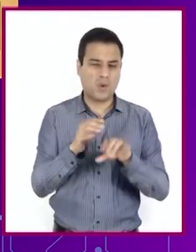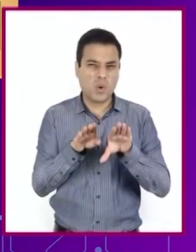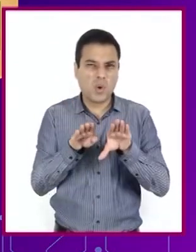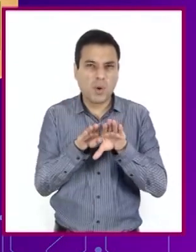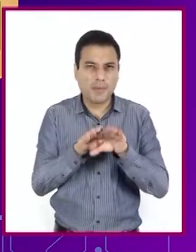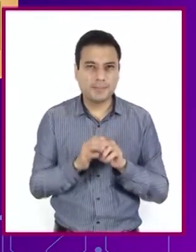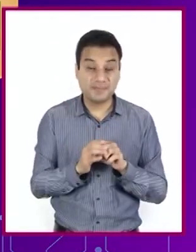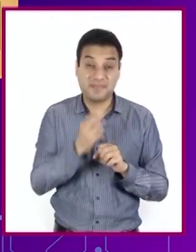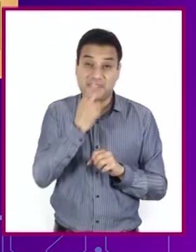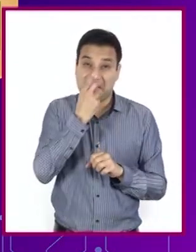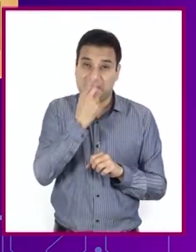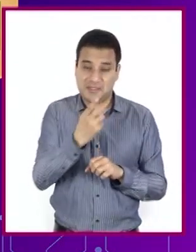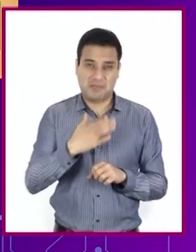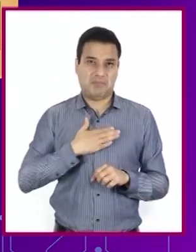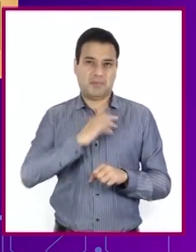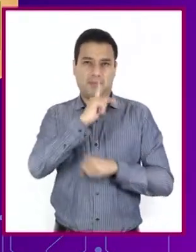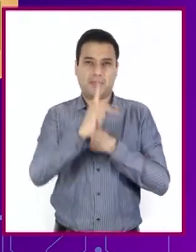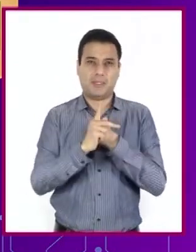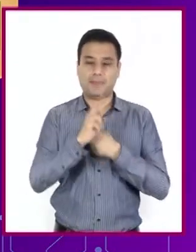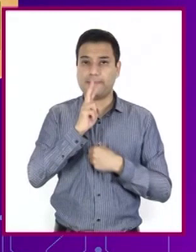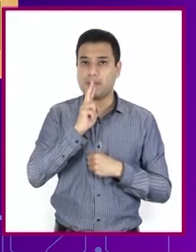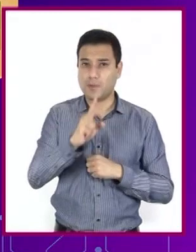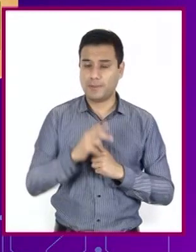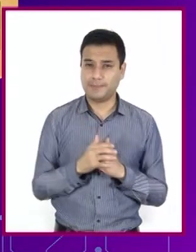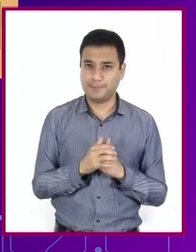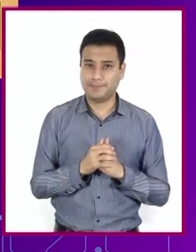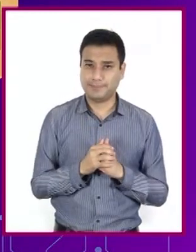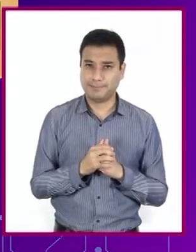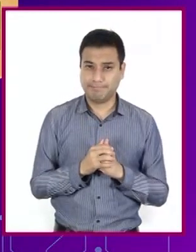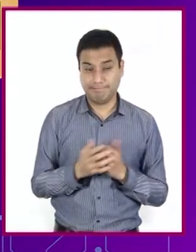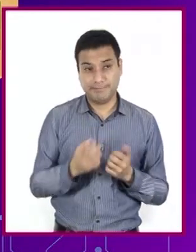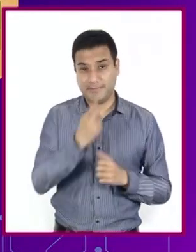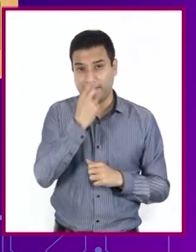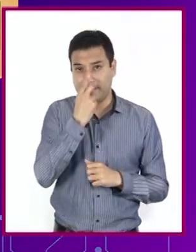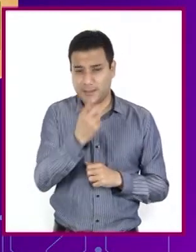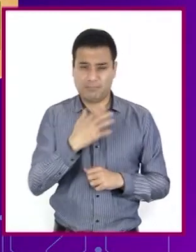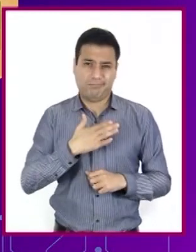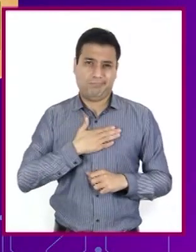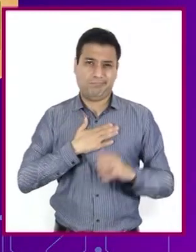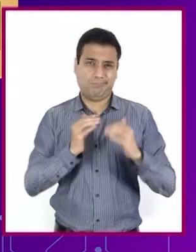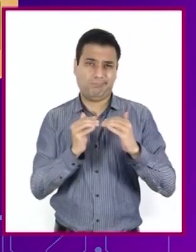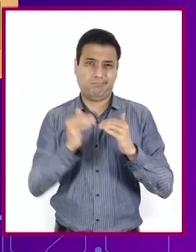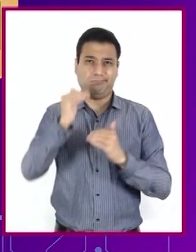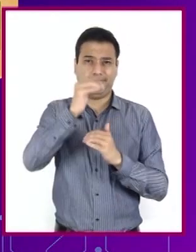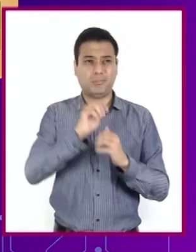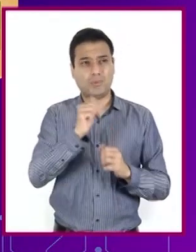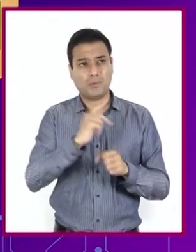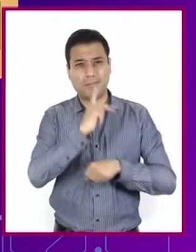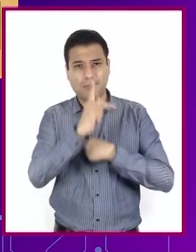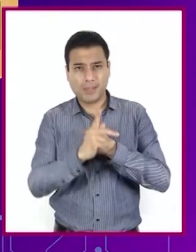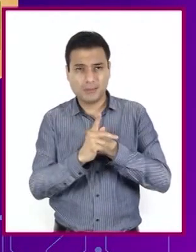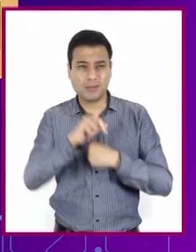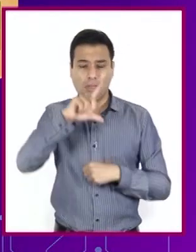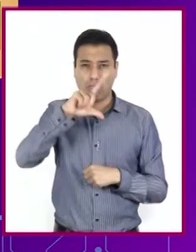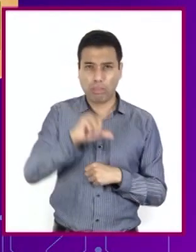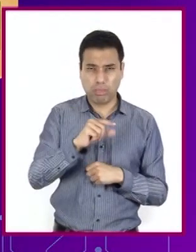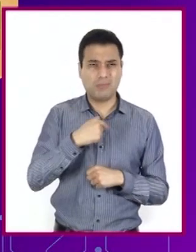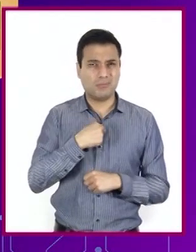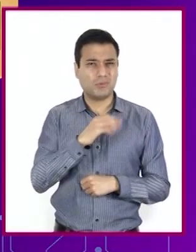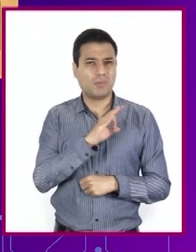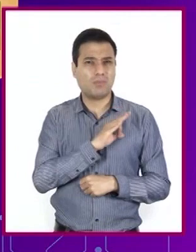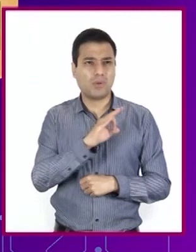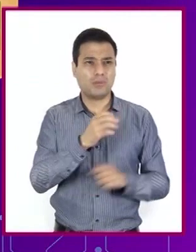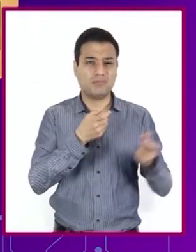del nacionalismo, por el hecho de considerar a una cultura superior al resto, y que el dominio sobre la cultura